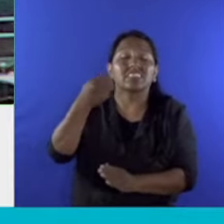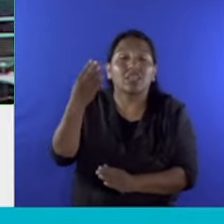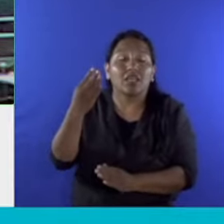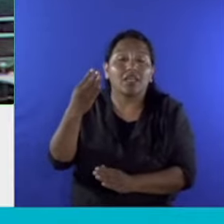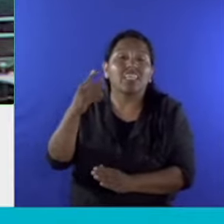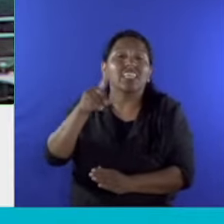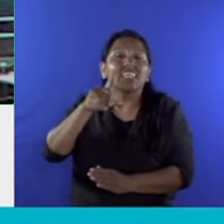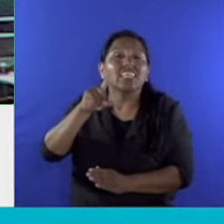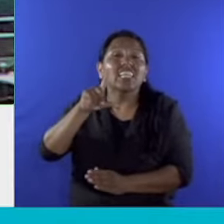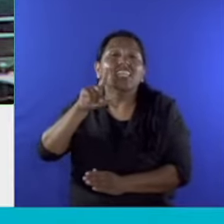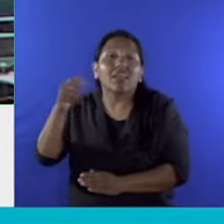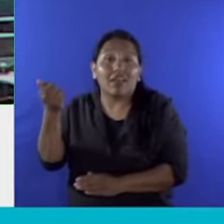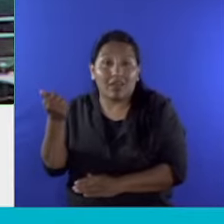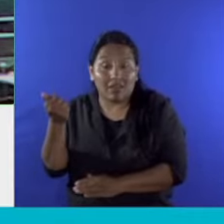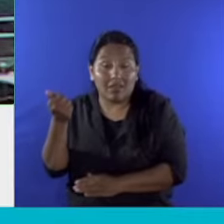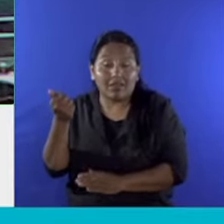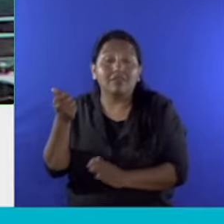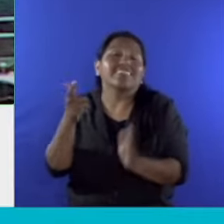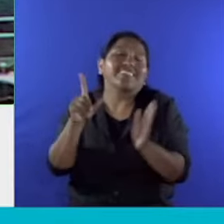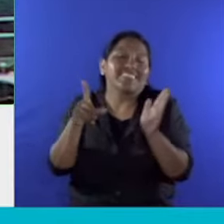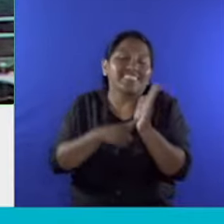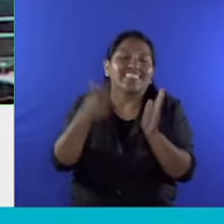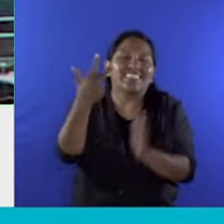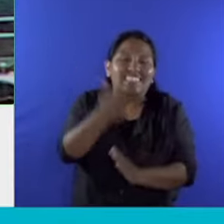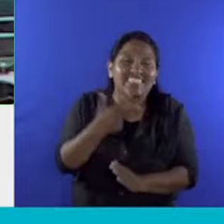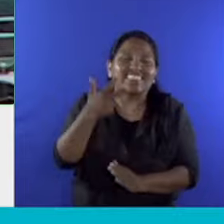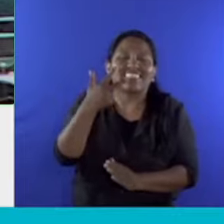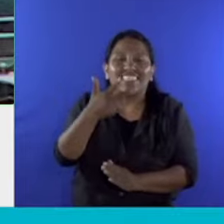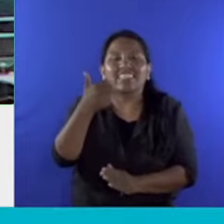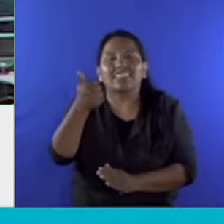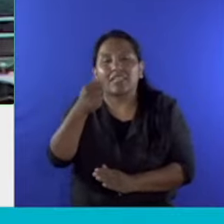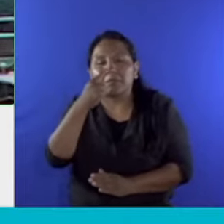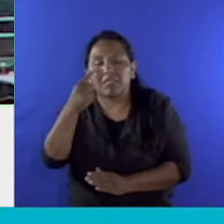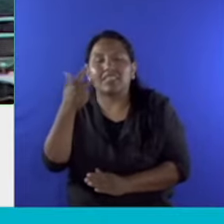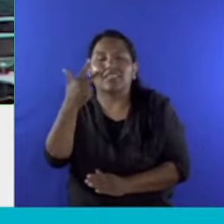presidente Ilia, que sacó el decreto